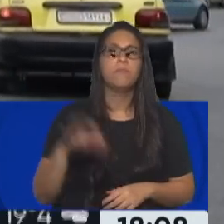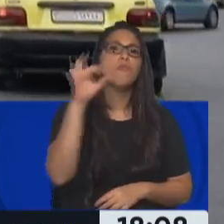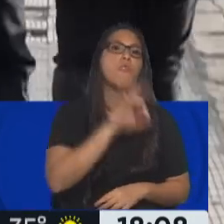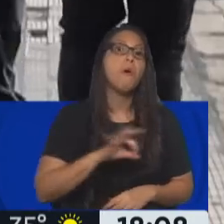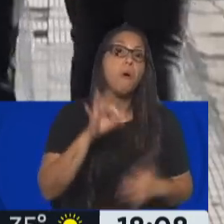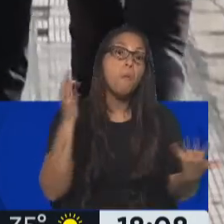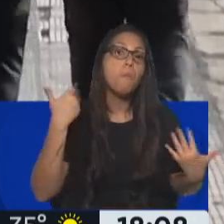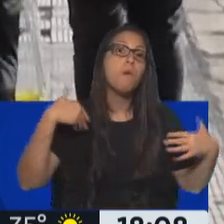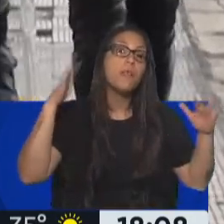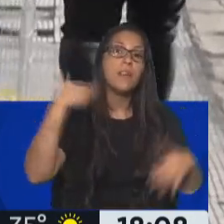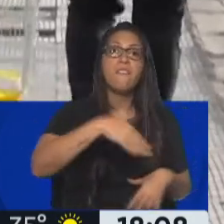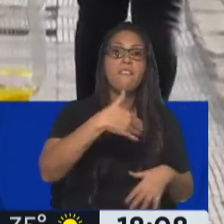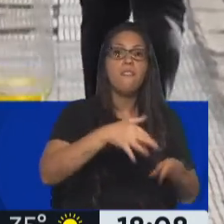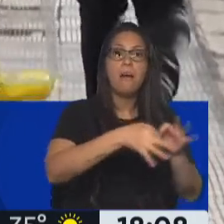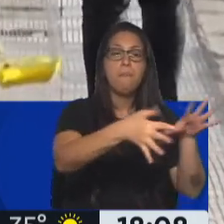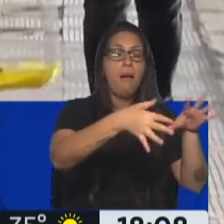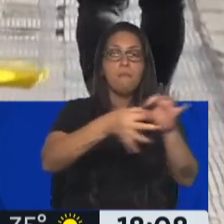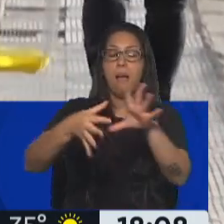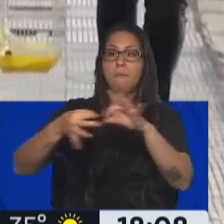una eventual desintegración.